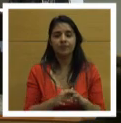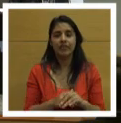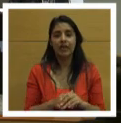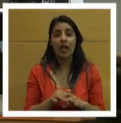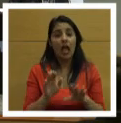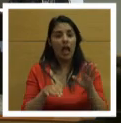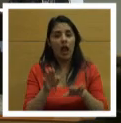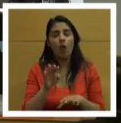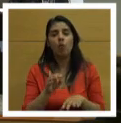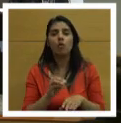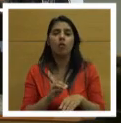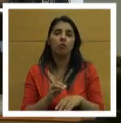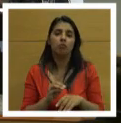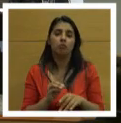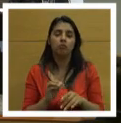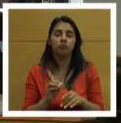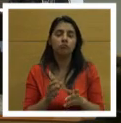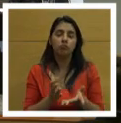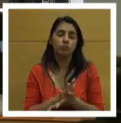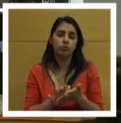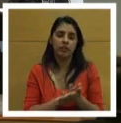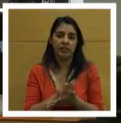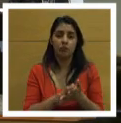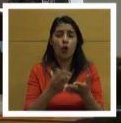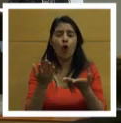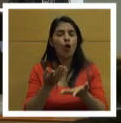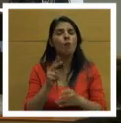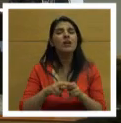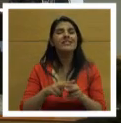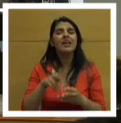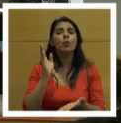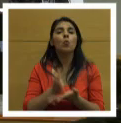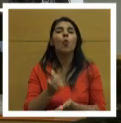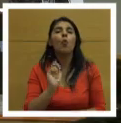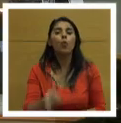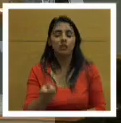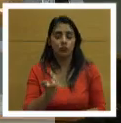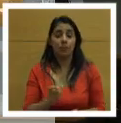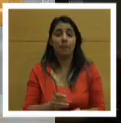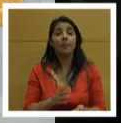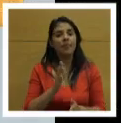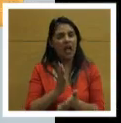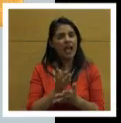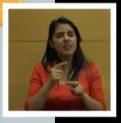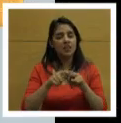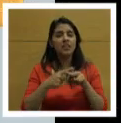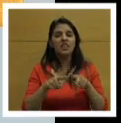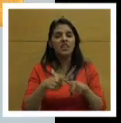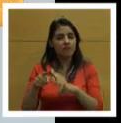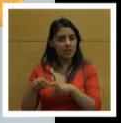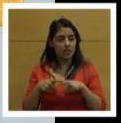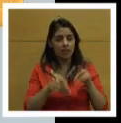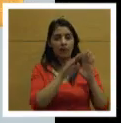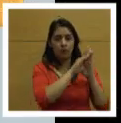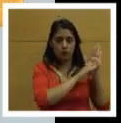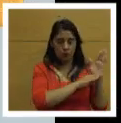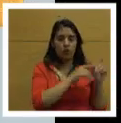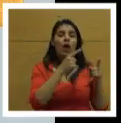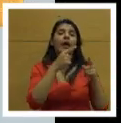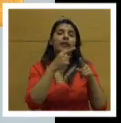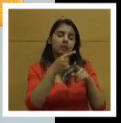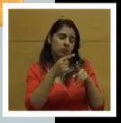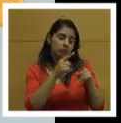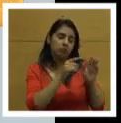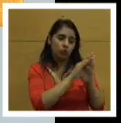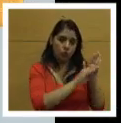dándoles algunas menciones, por ejemplo, ¿cómo juzgar con perspectiva de género? El protocolo mexicano, hay varios protocolos, está el protocolo iberoamericano, ¿cierto?